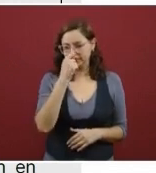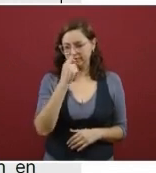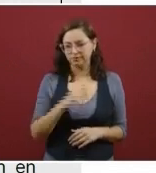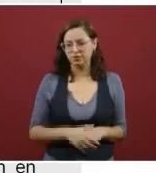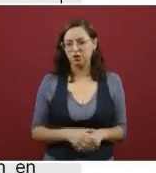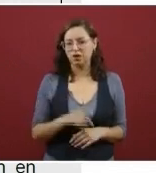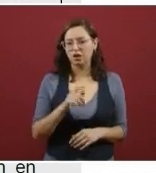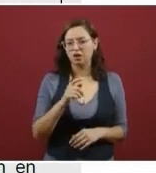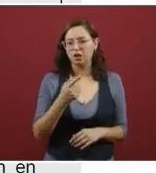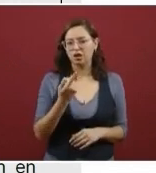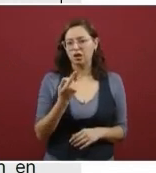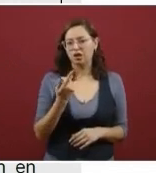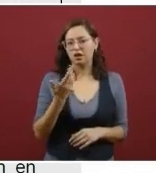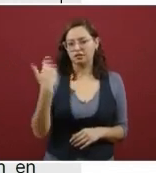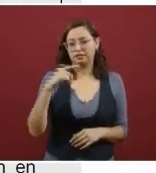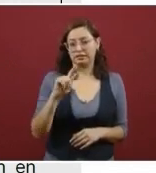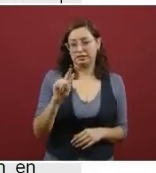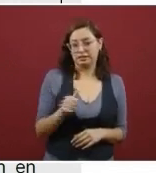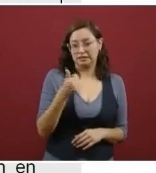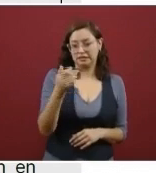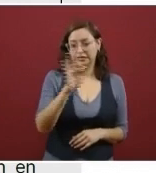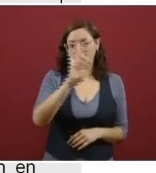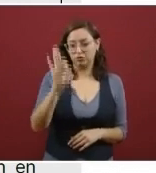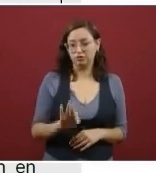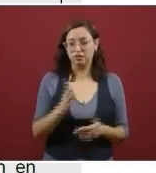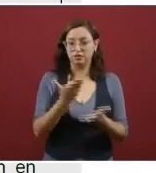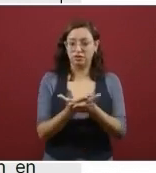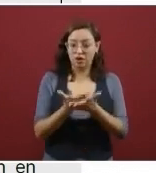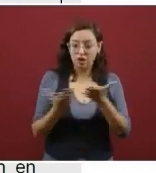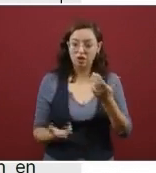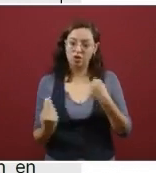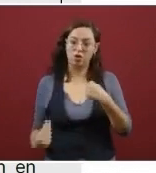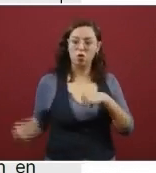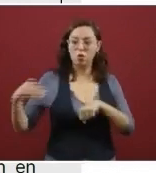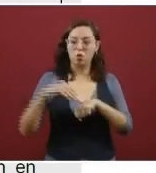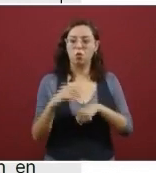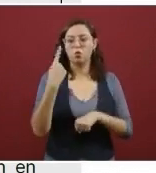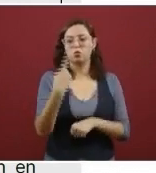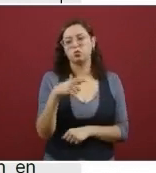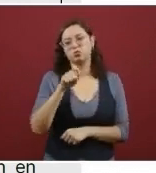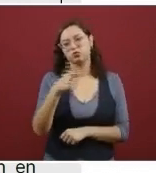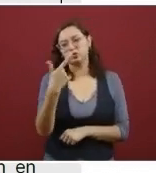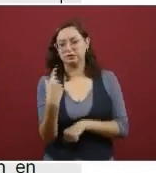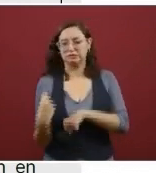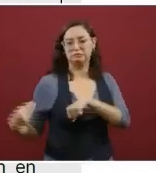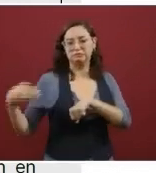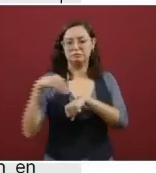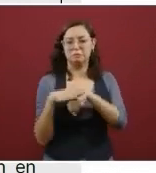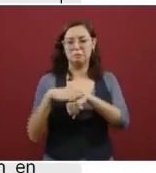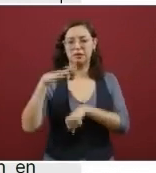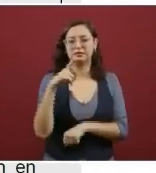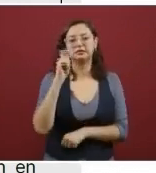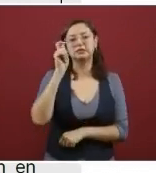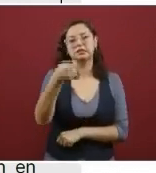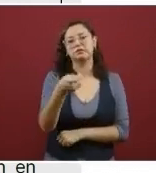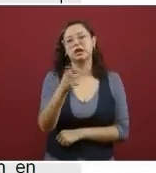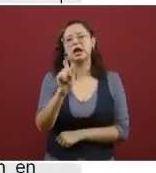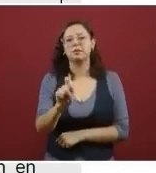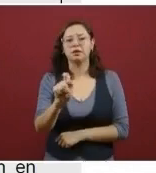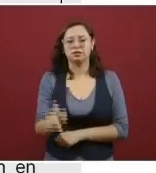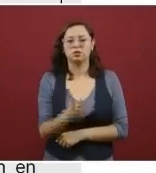era el 100%, y ahora tenemos 1.7 adicionales, que es un 24, casi una cuarta parte más